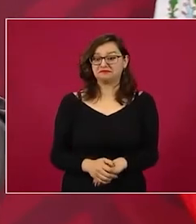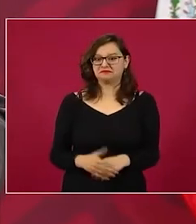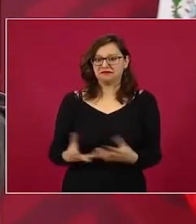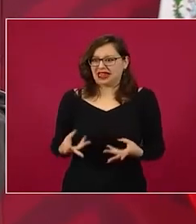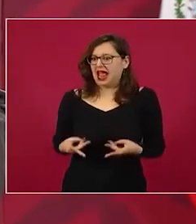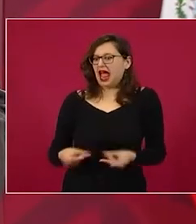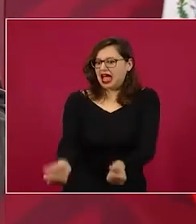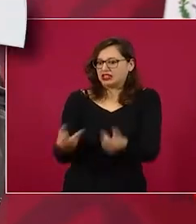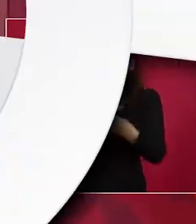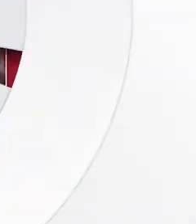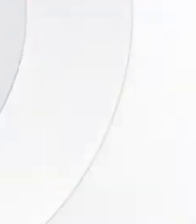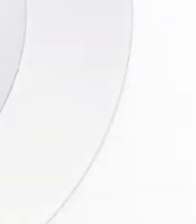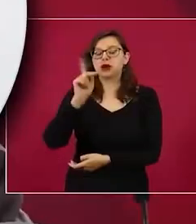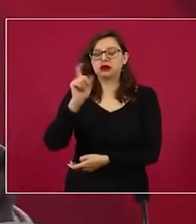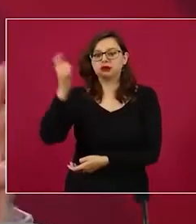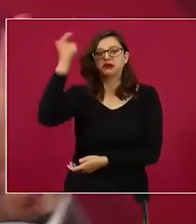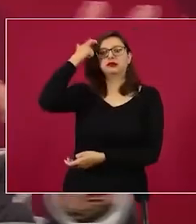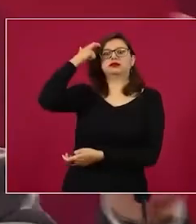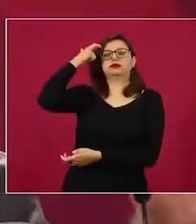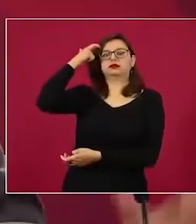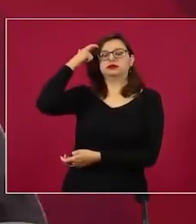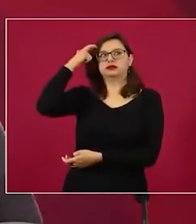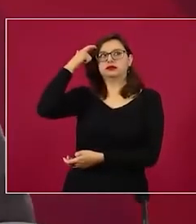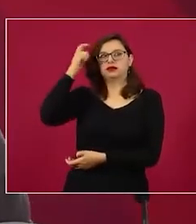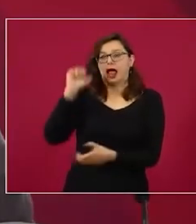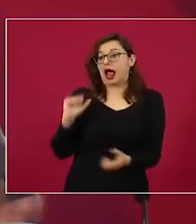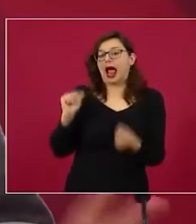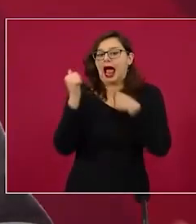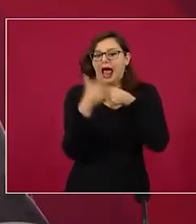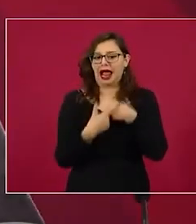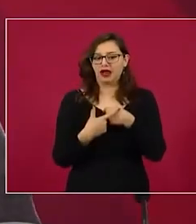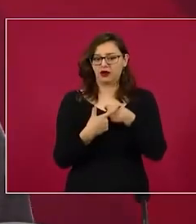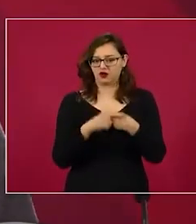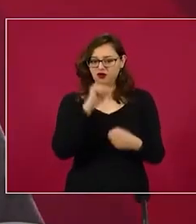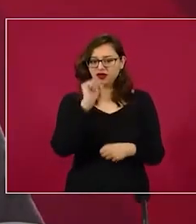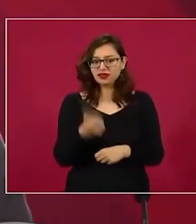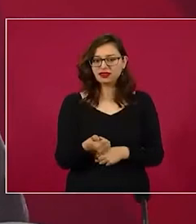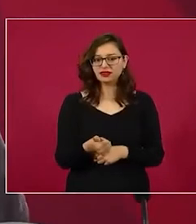70% de aceptación. Arman todo esto